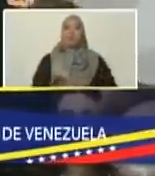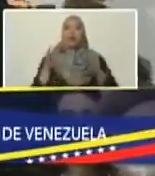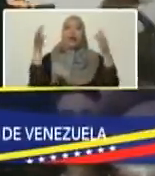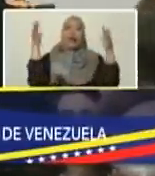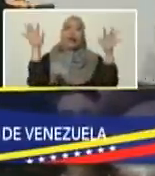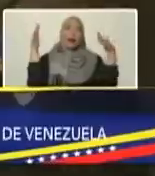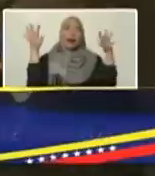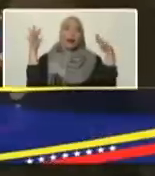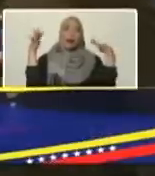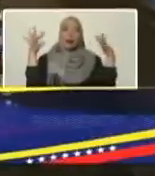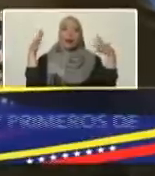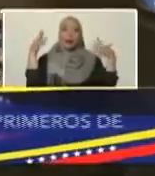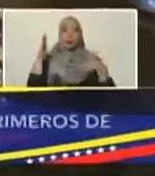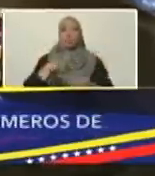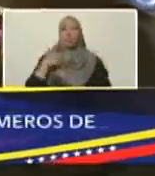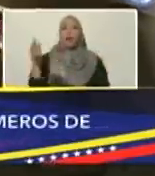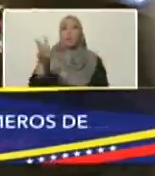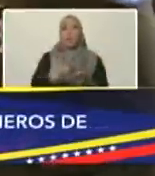Autorizado.